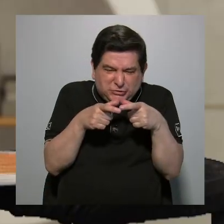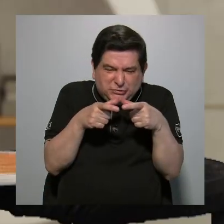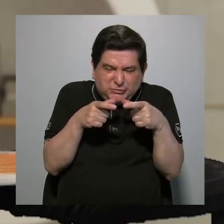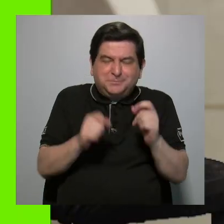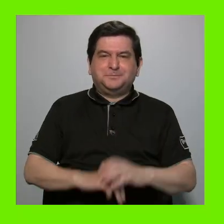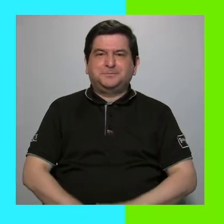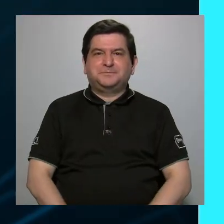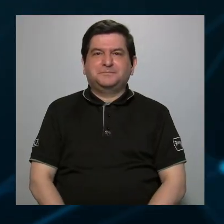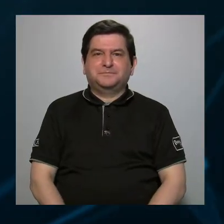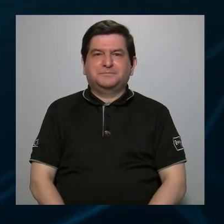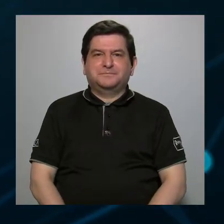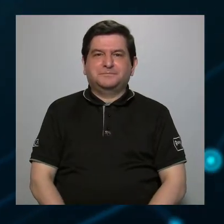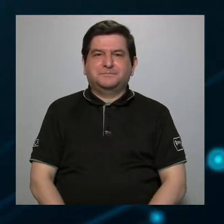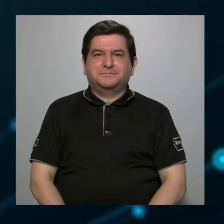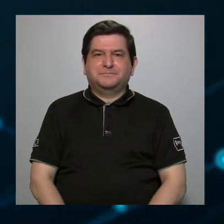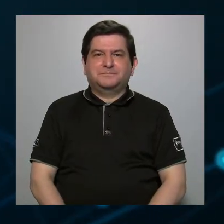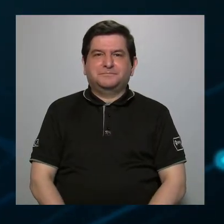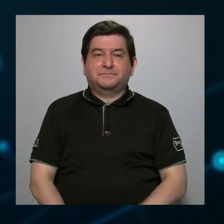elitista.